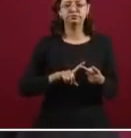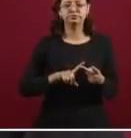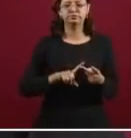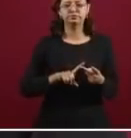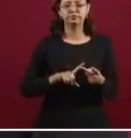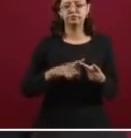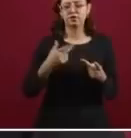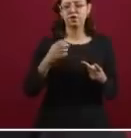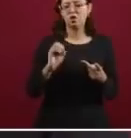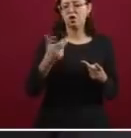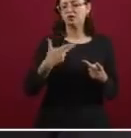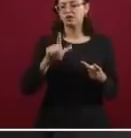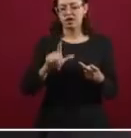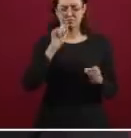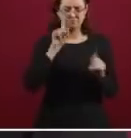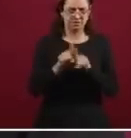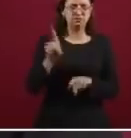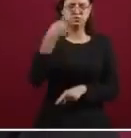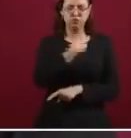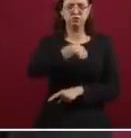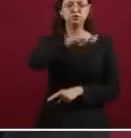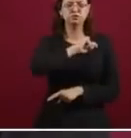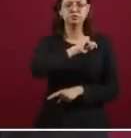hl también de españa